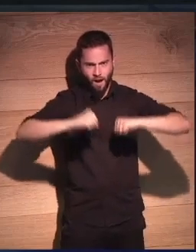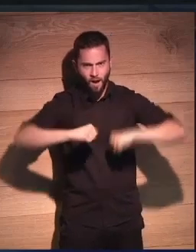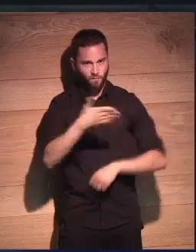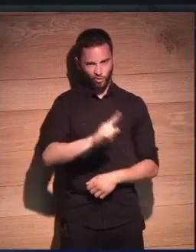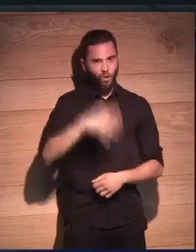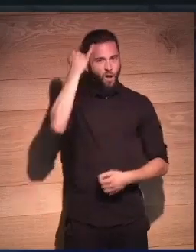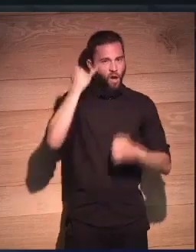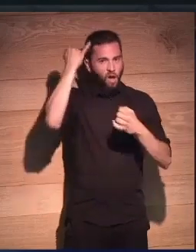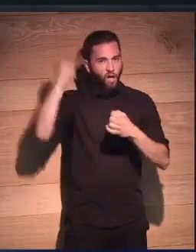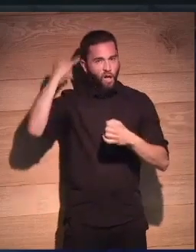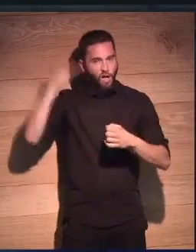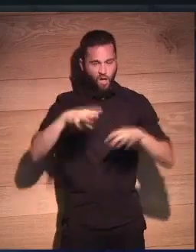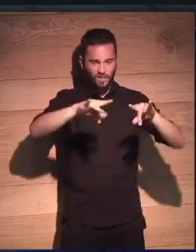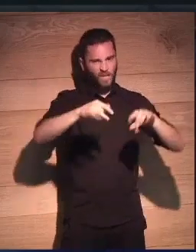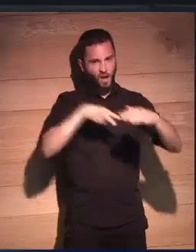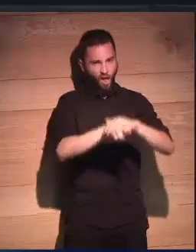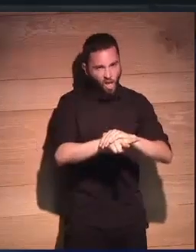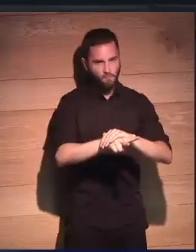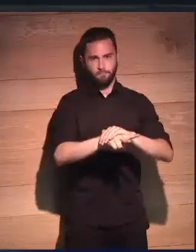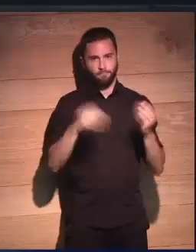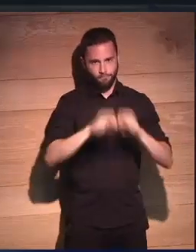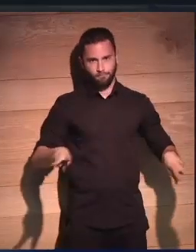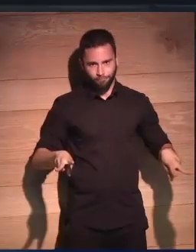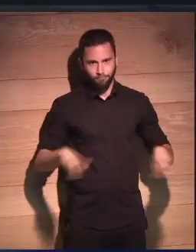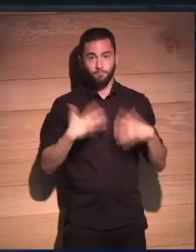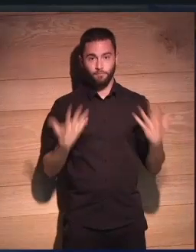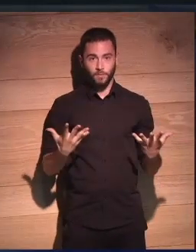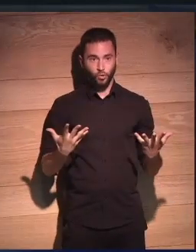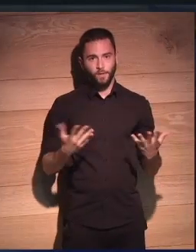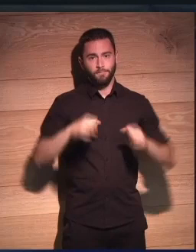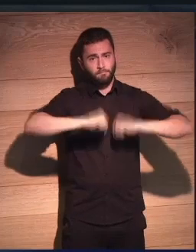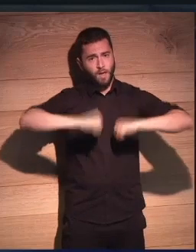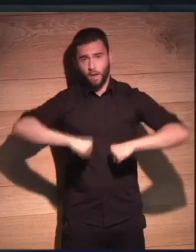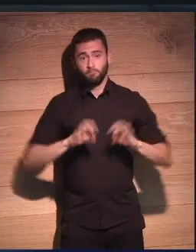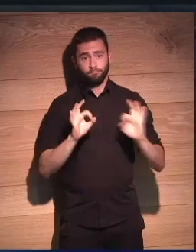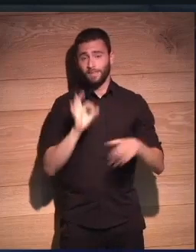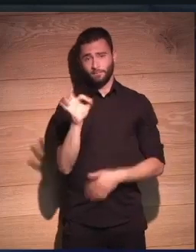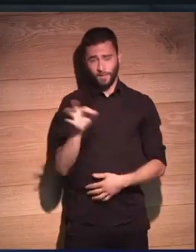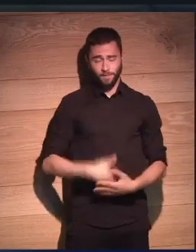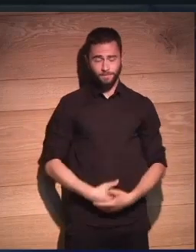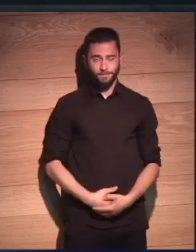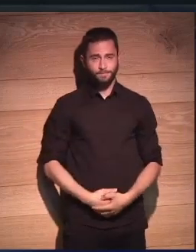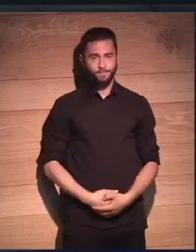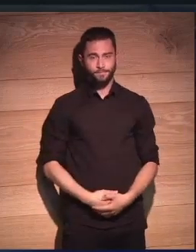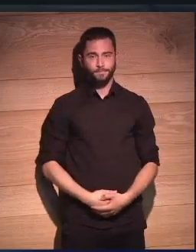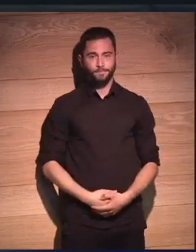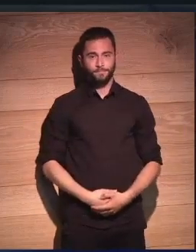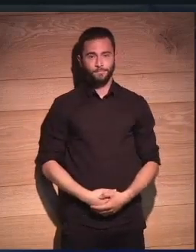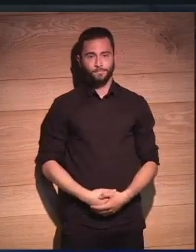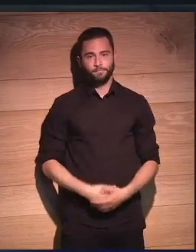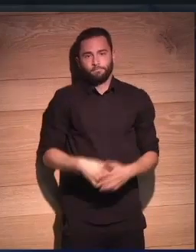canas, ¿no?, que capas de tierra encima de mi cuerpo, así es que bueno, nos hacemos mayores, es verdad.